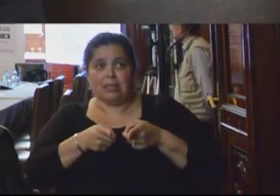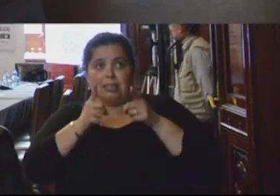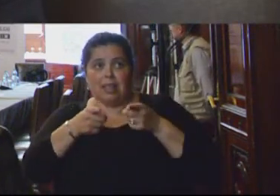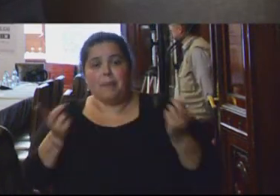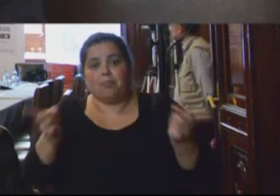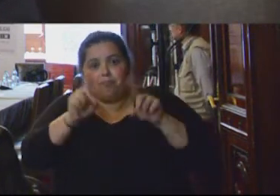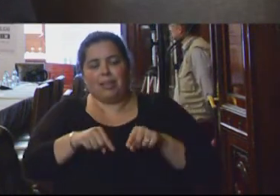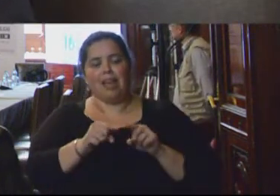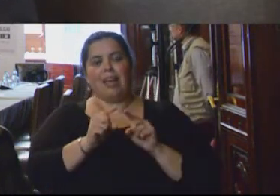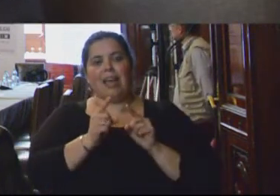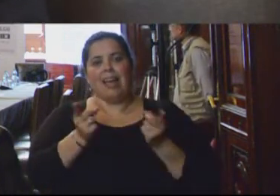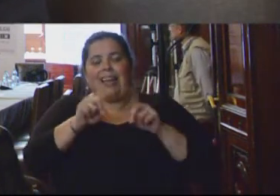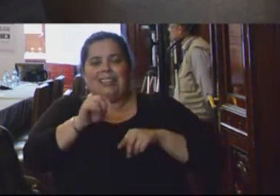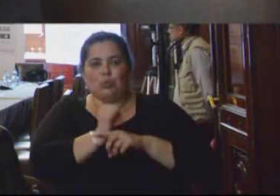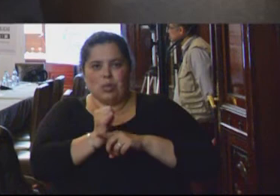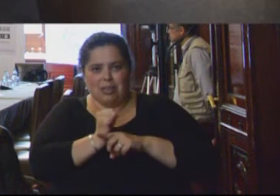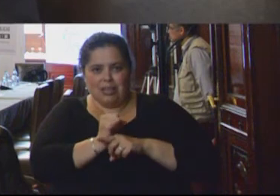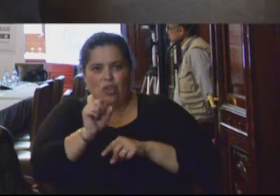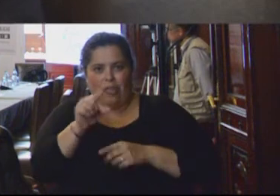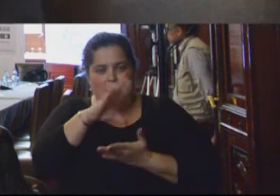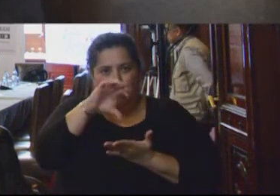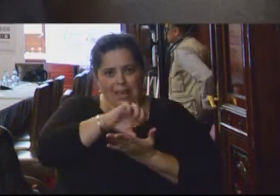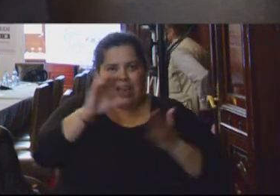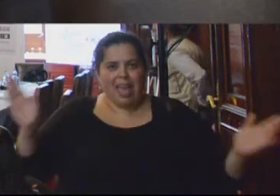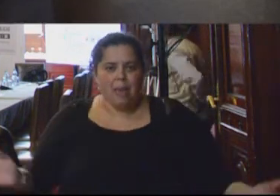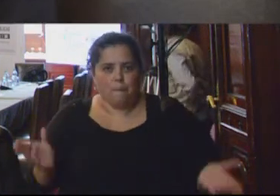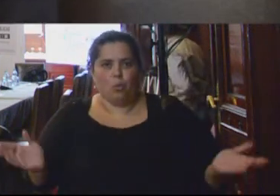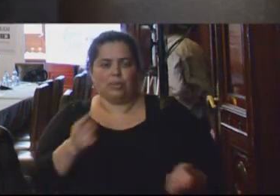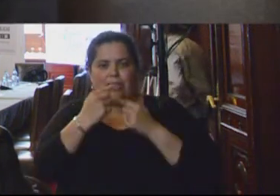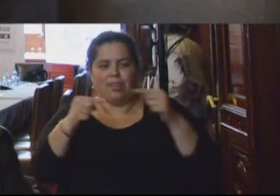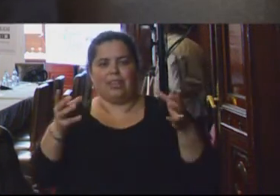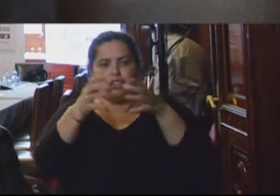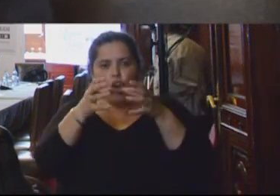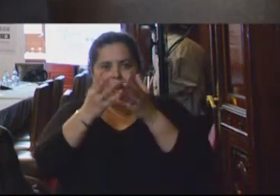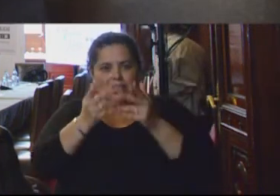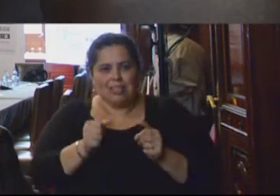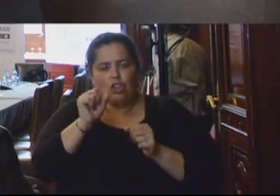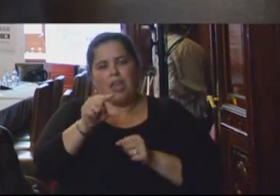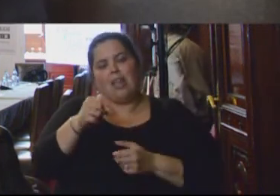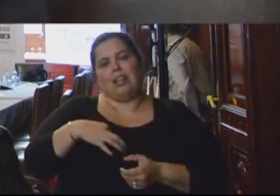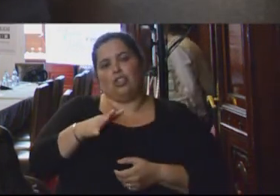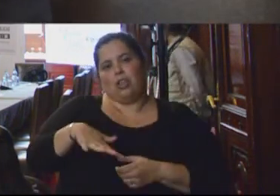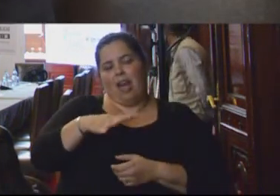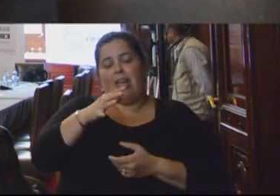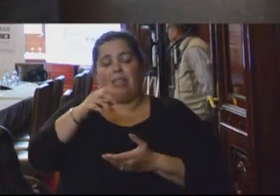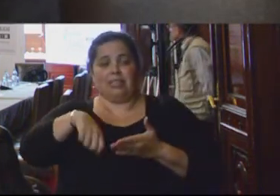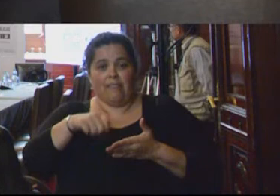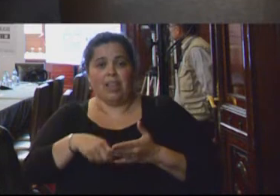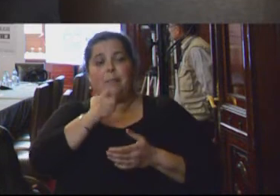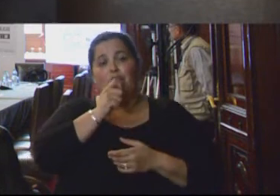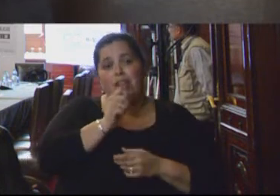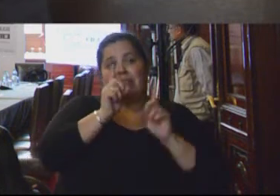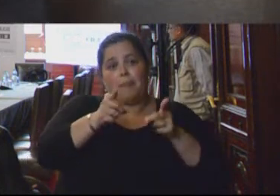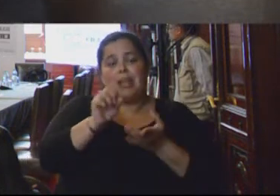reinstitucionalización del país que vienen impulsando las distintas organizaciones de la sociedad civil, periodistas y ciudadanos que construyeron la antes